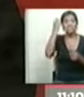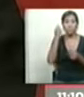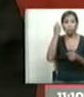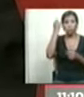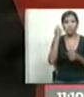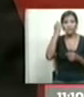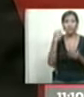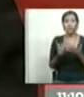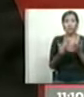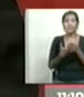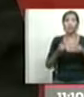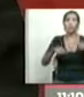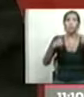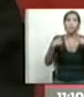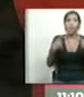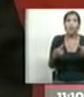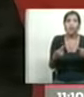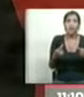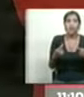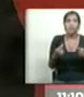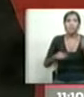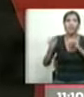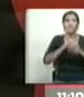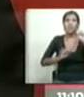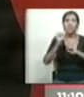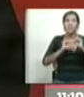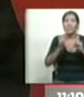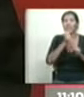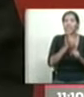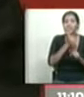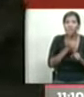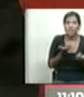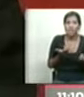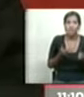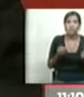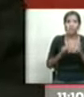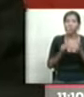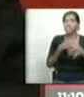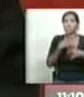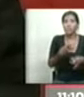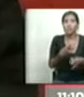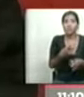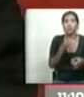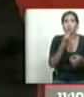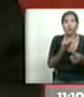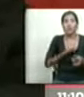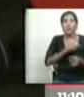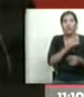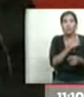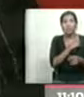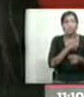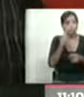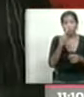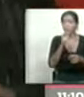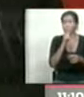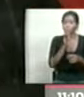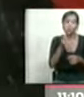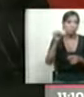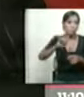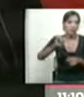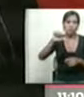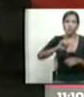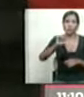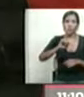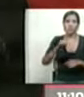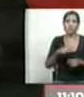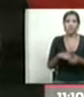Partido Popular para defender qué, a quién, dónde, qué interese. En verdad, el pueblo de España lo veo muy mal, muy, muy, muy, muy mal.